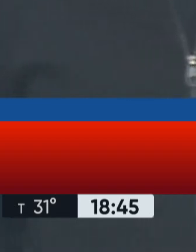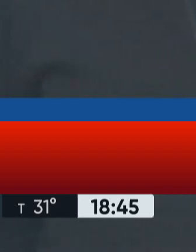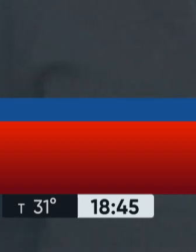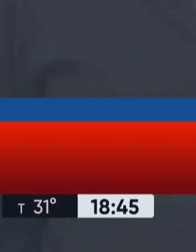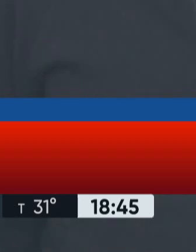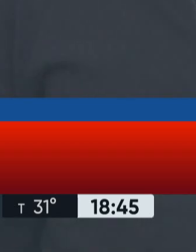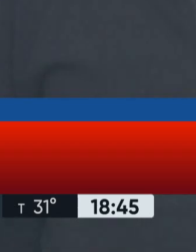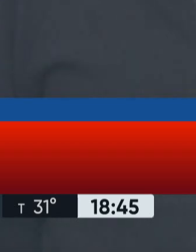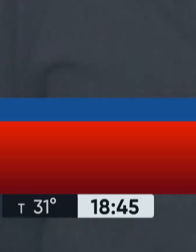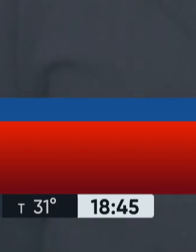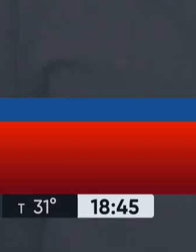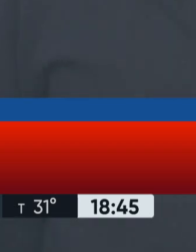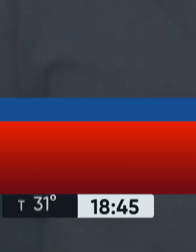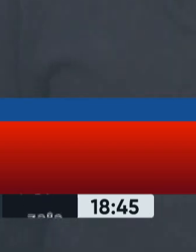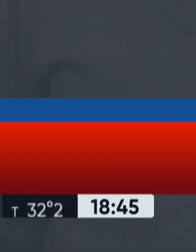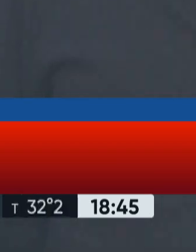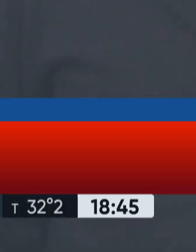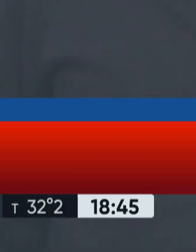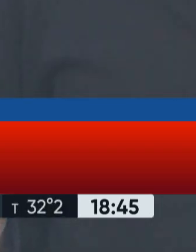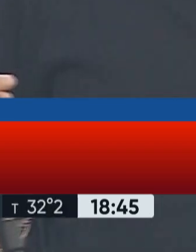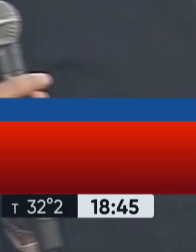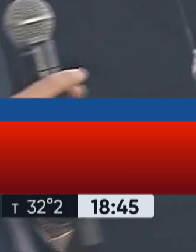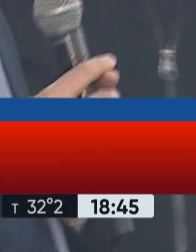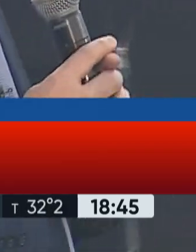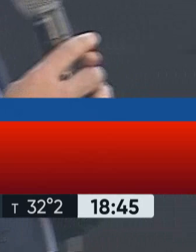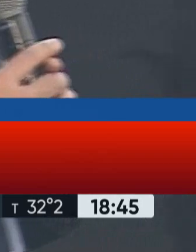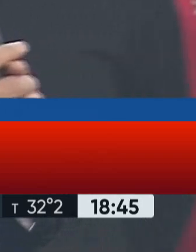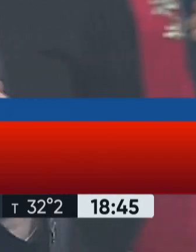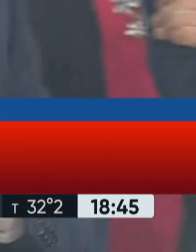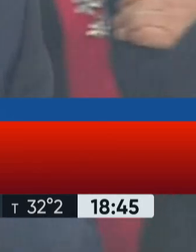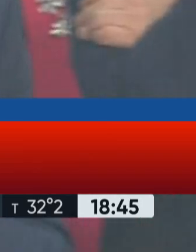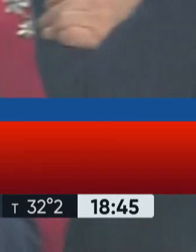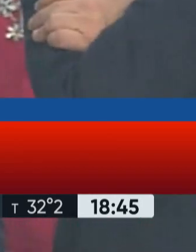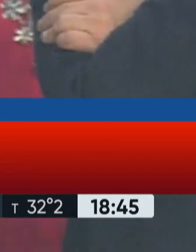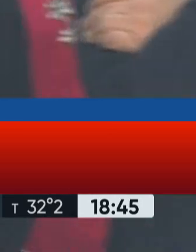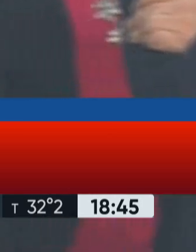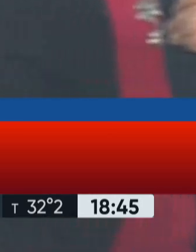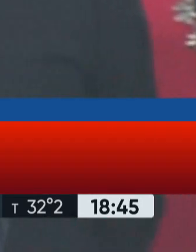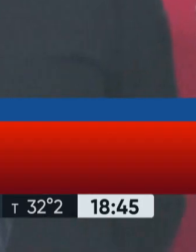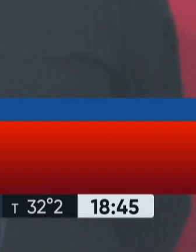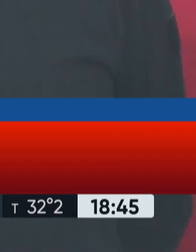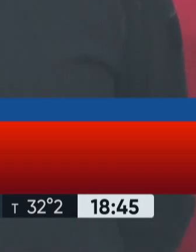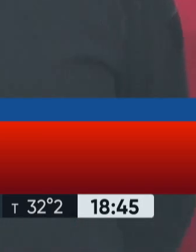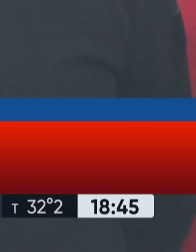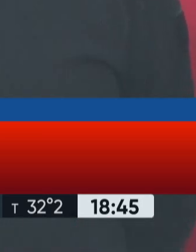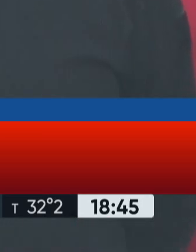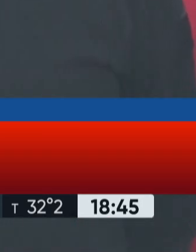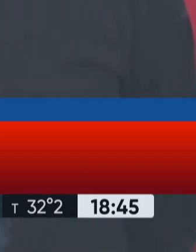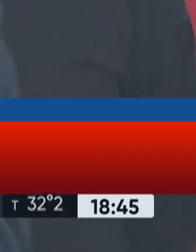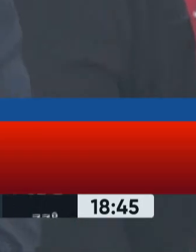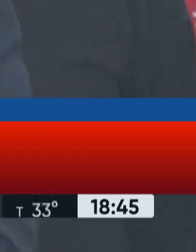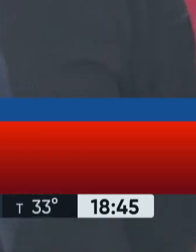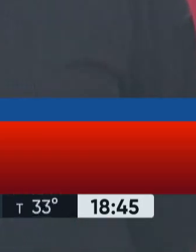días se habían cerrado muchas empresas, como antes que lleguemos nosotros, que 23.000 pequeñas y